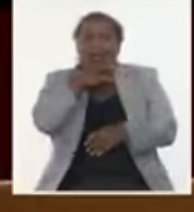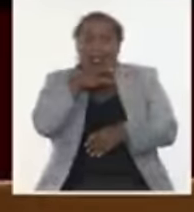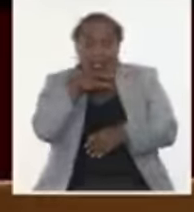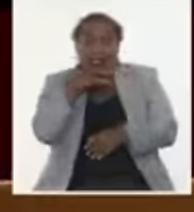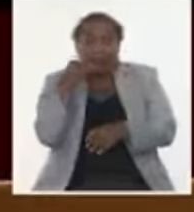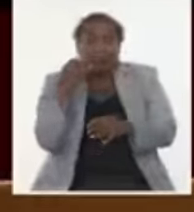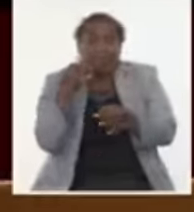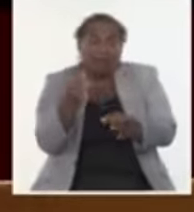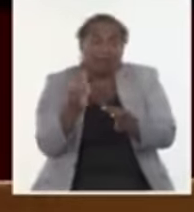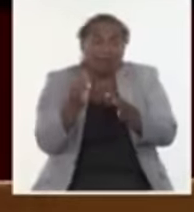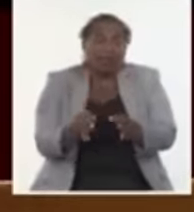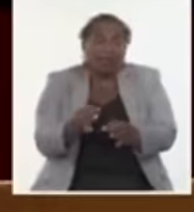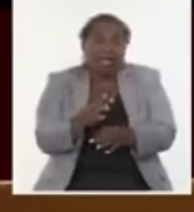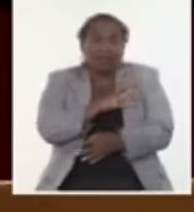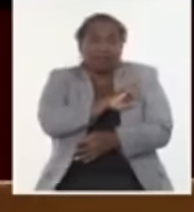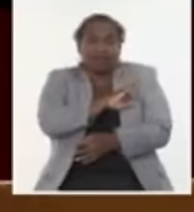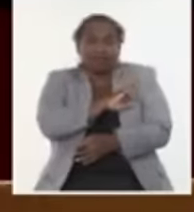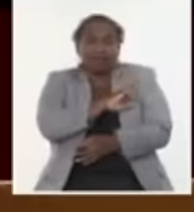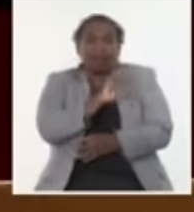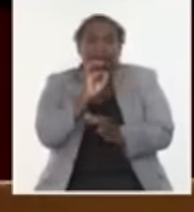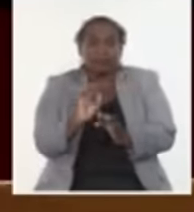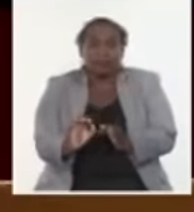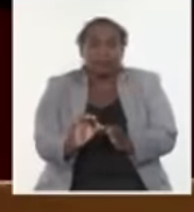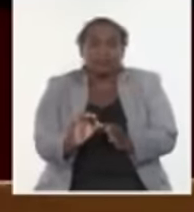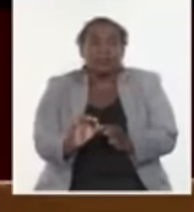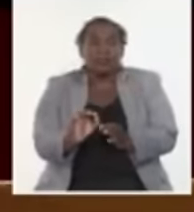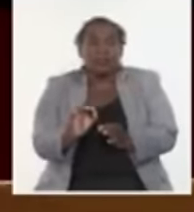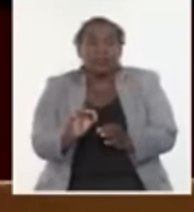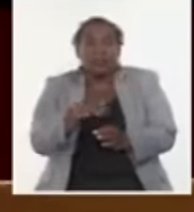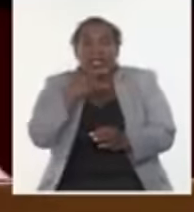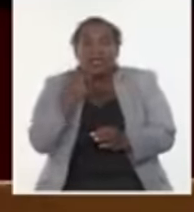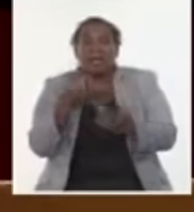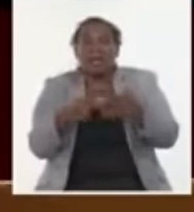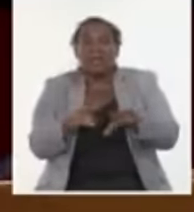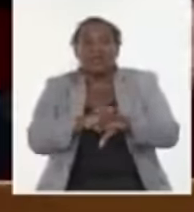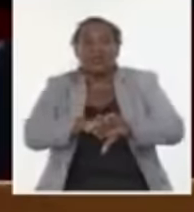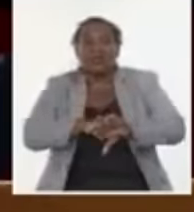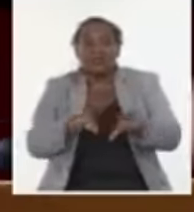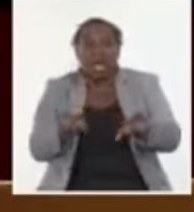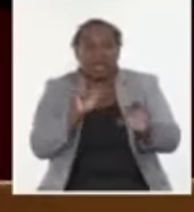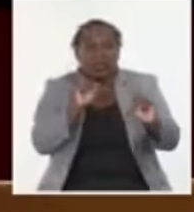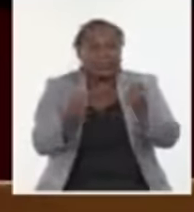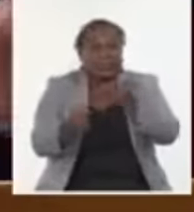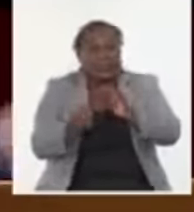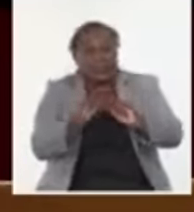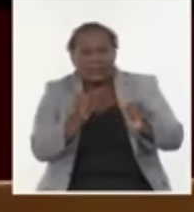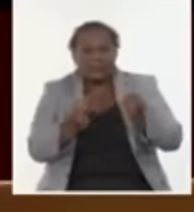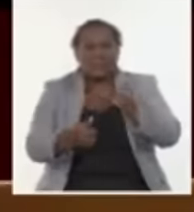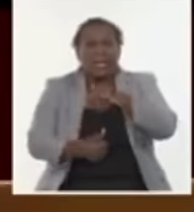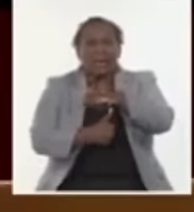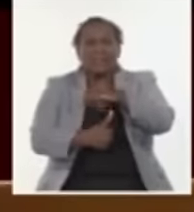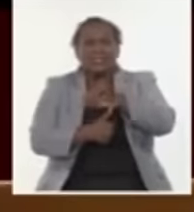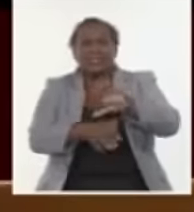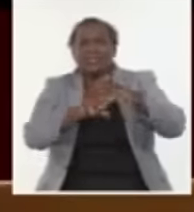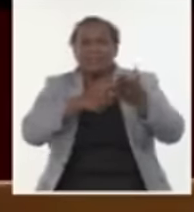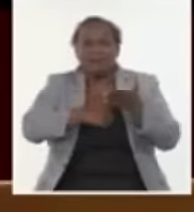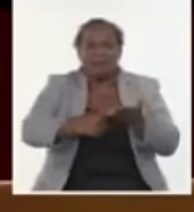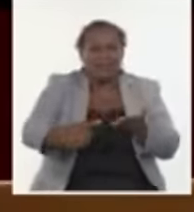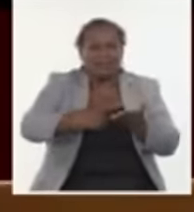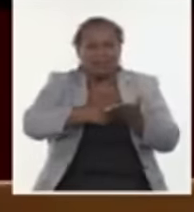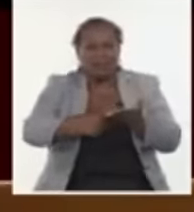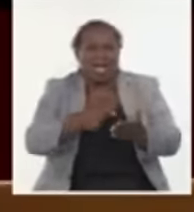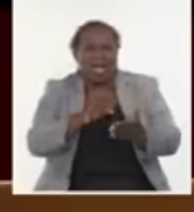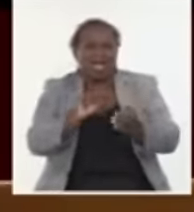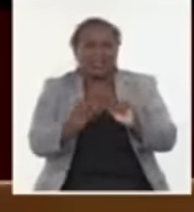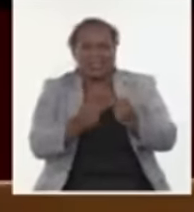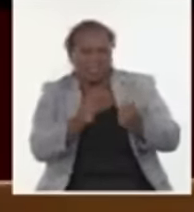habido problemas en esos avances. Pero ya estamos chequeando ahí con el presidente toda la semana